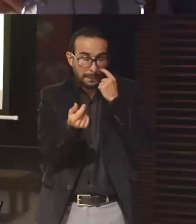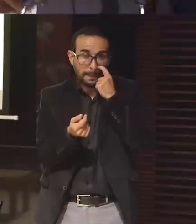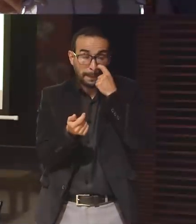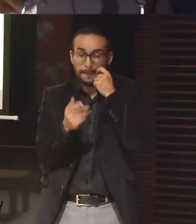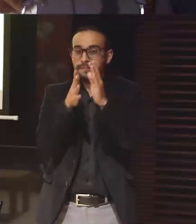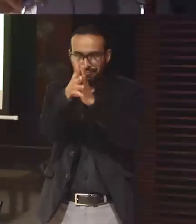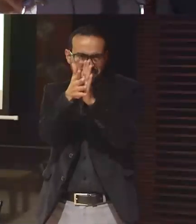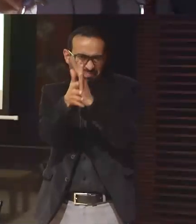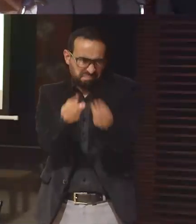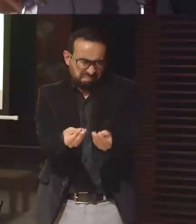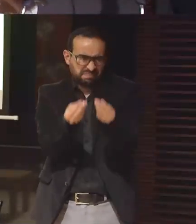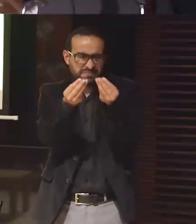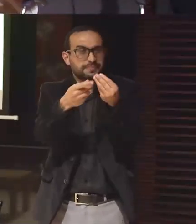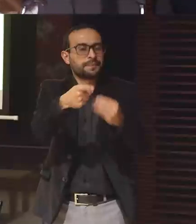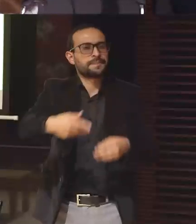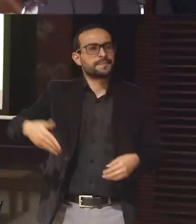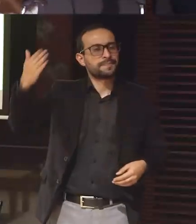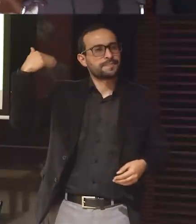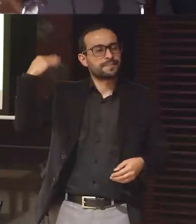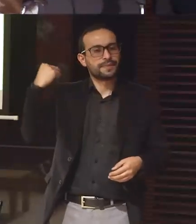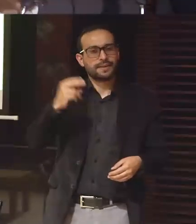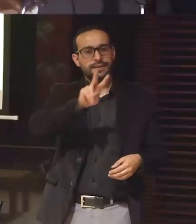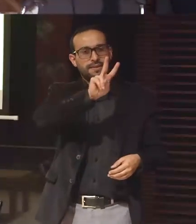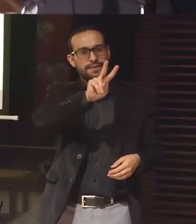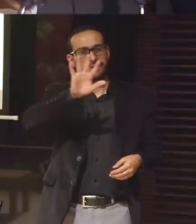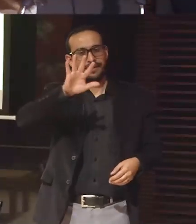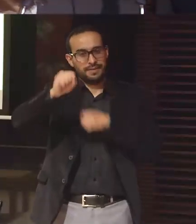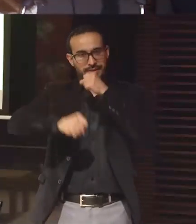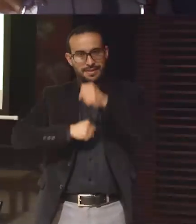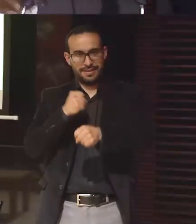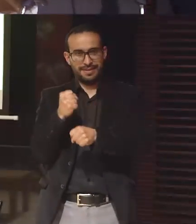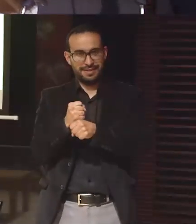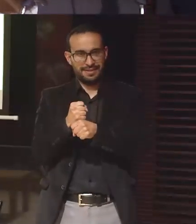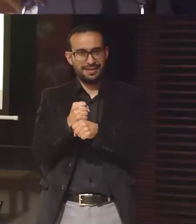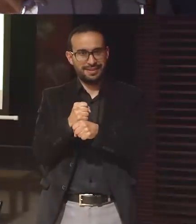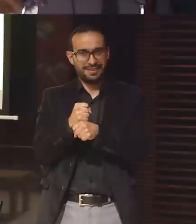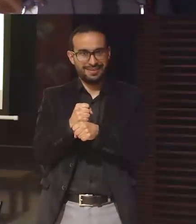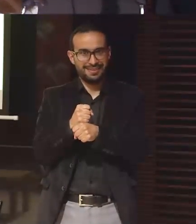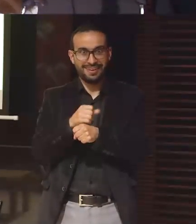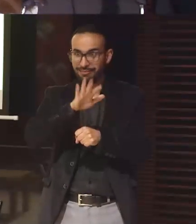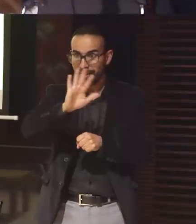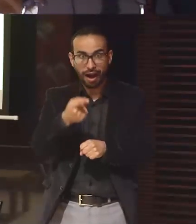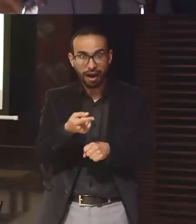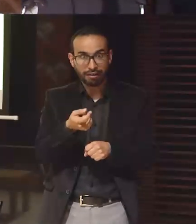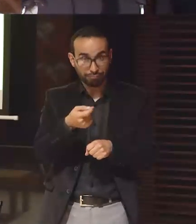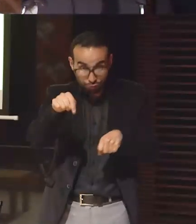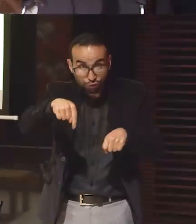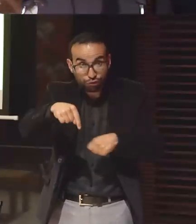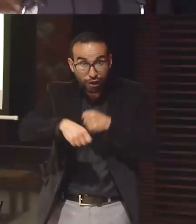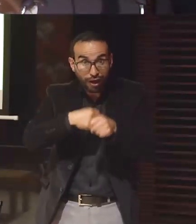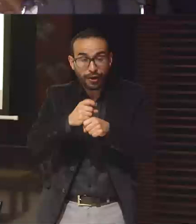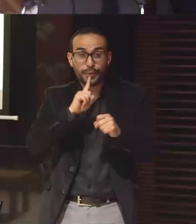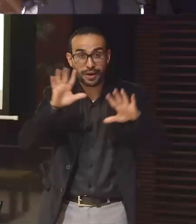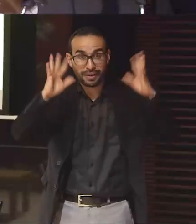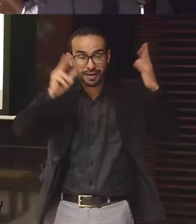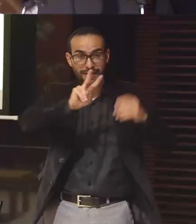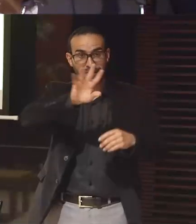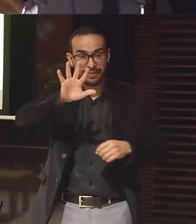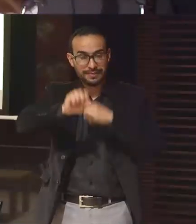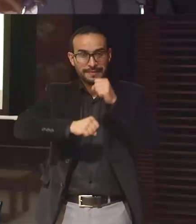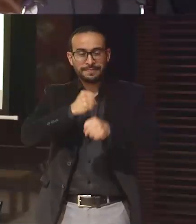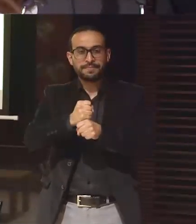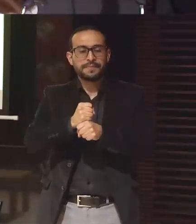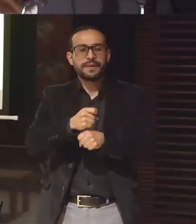sido Transmilenio, hace 25 años, que es el año que estamos cumpliendo, Transmilenio ya tiene 25 años este año, hace 25 años